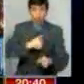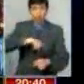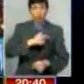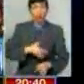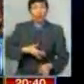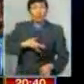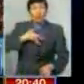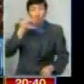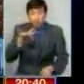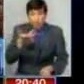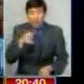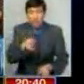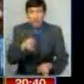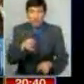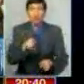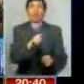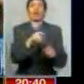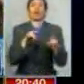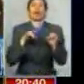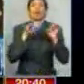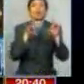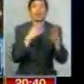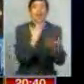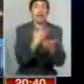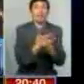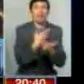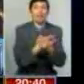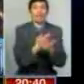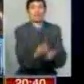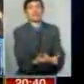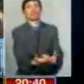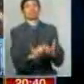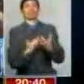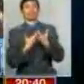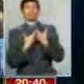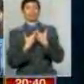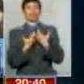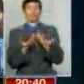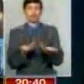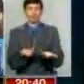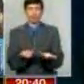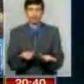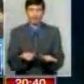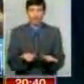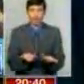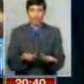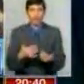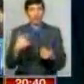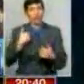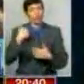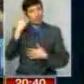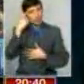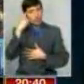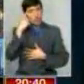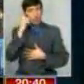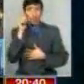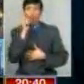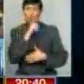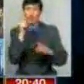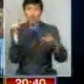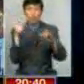intentar aproximarse con alguna situación que le hubiera permitido empatar. Después me parece que el gol último